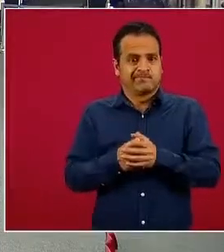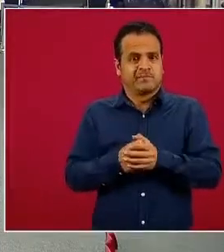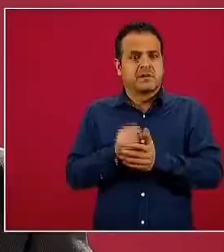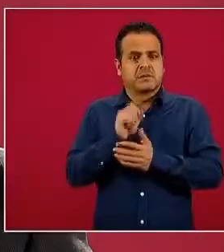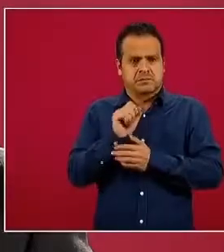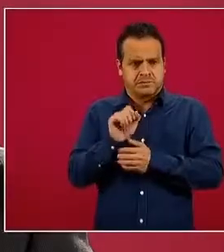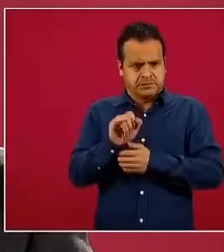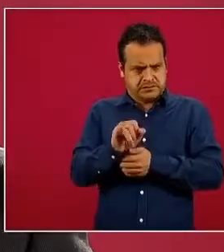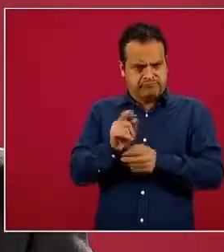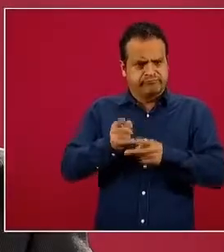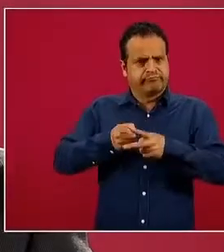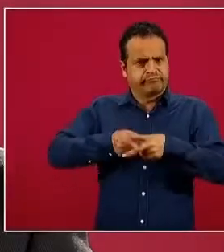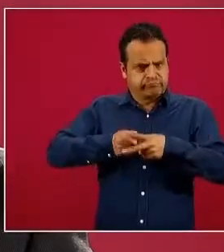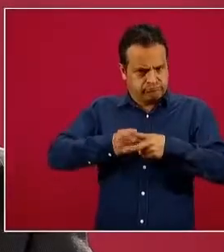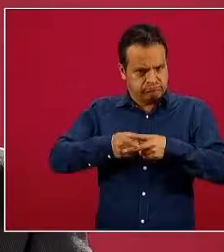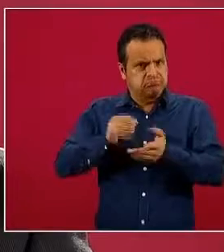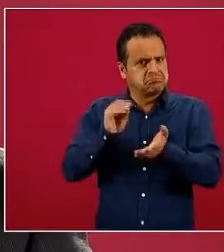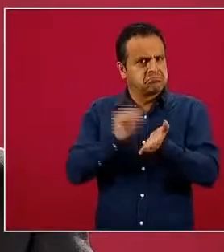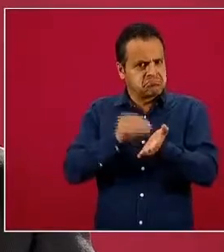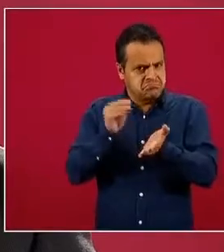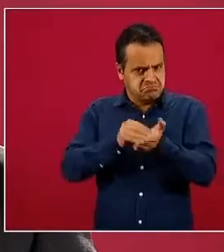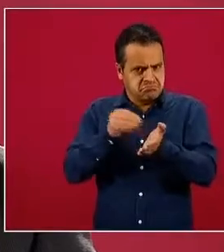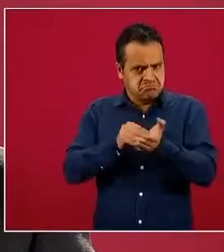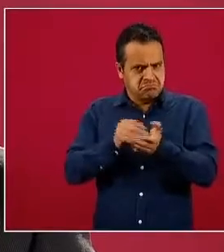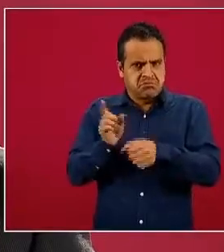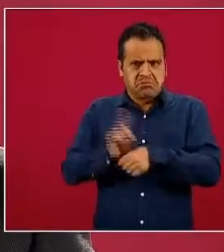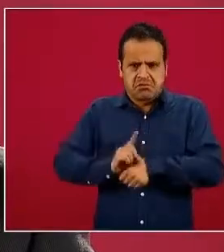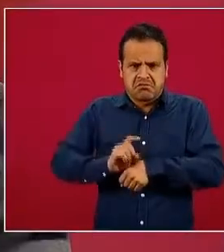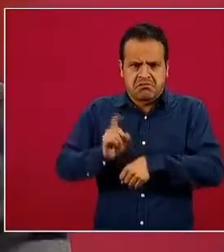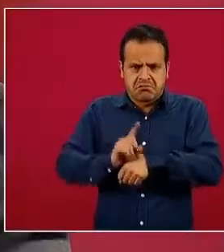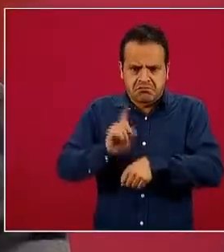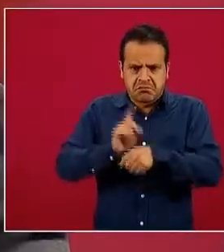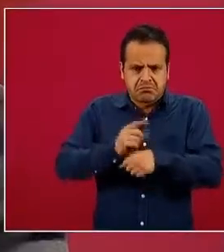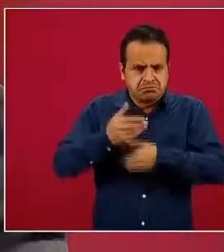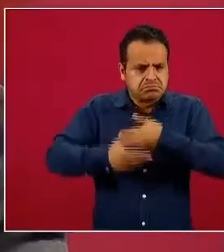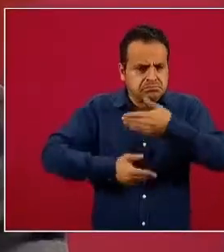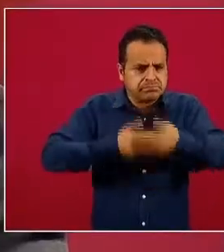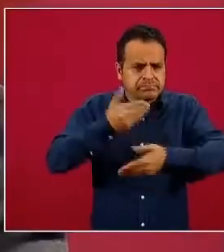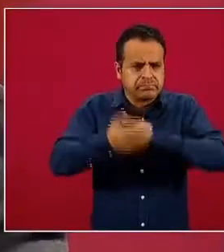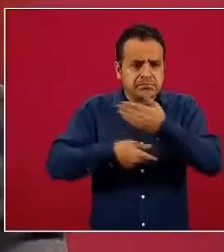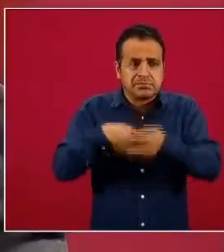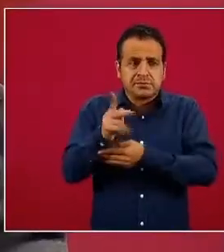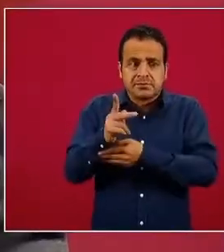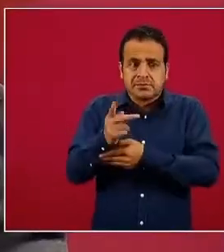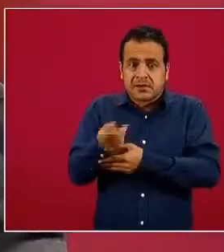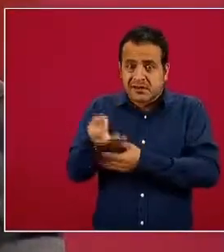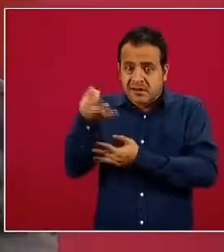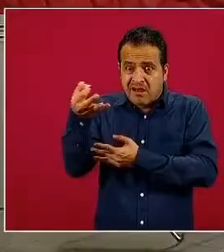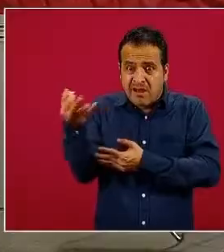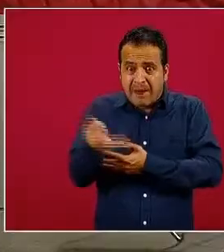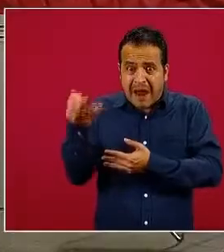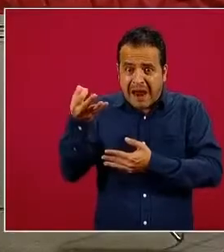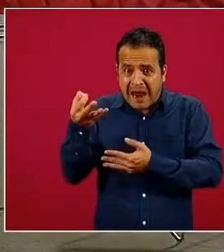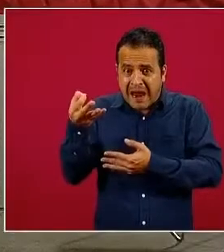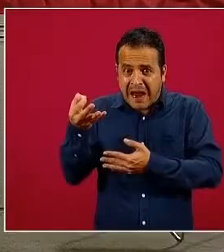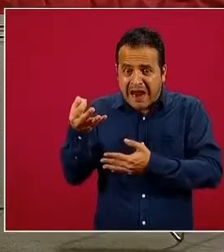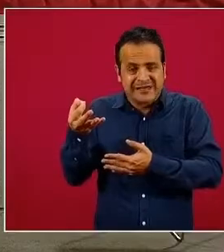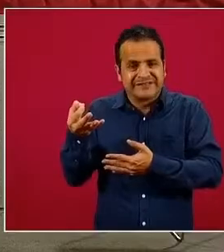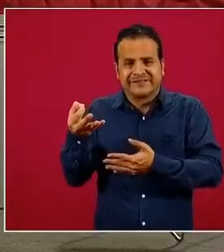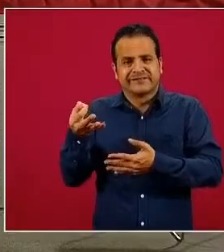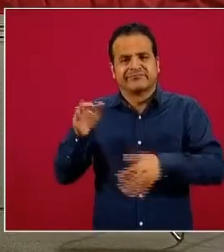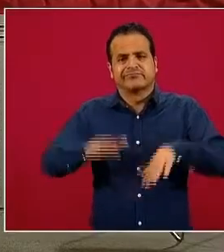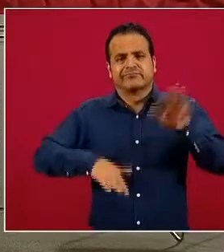de proyección, semanalmente, ya no tienen un significado tan inmediato para